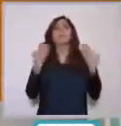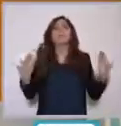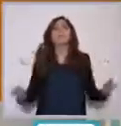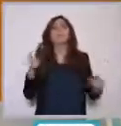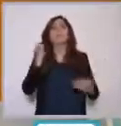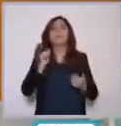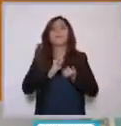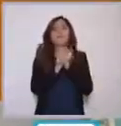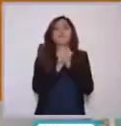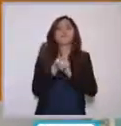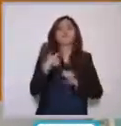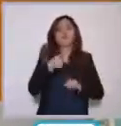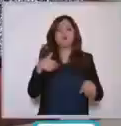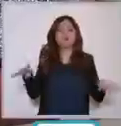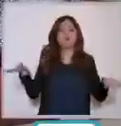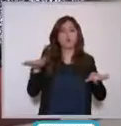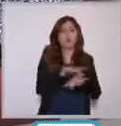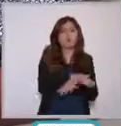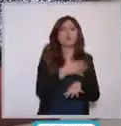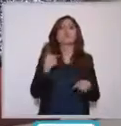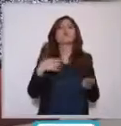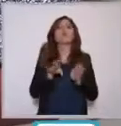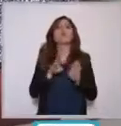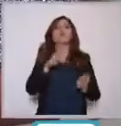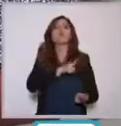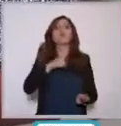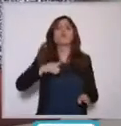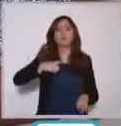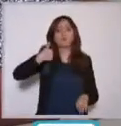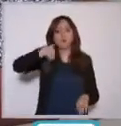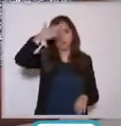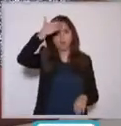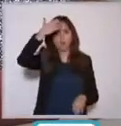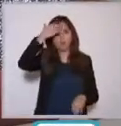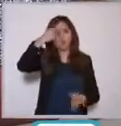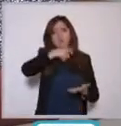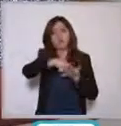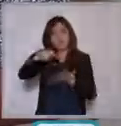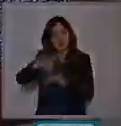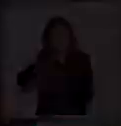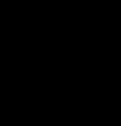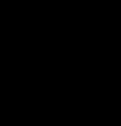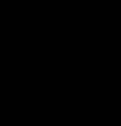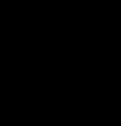nos cambian precisamente todo lo que conocemos con respecto al consumo en nuestra ciudad. Muchas gracias. No, gracias.